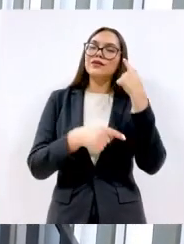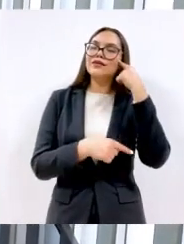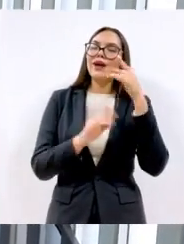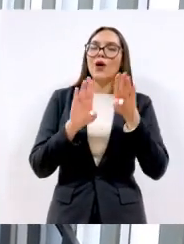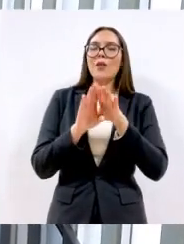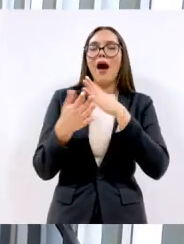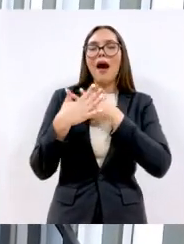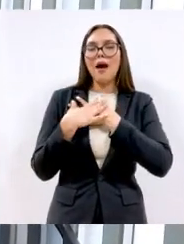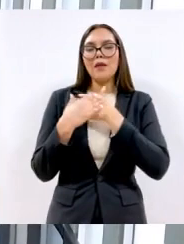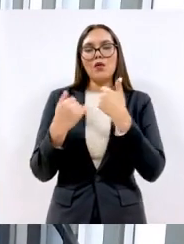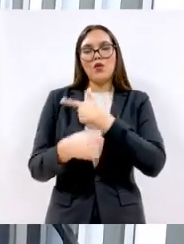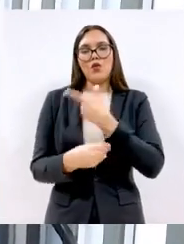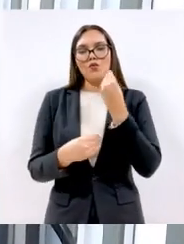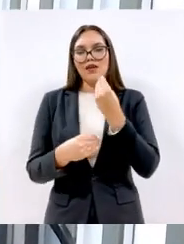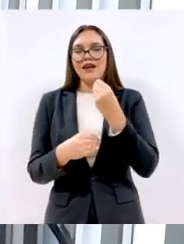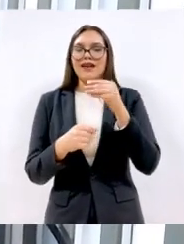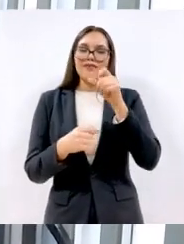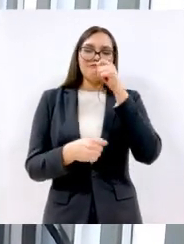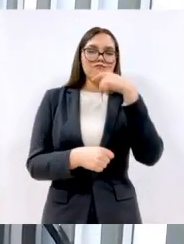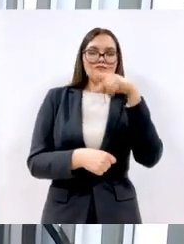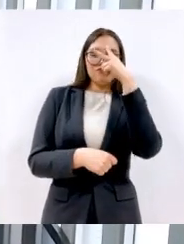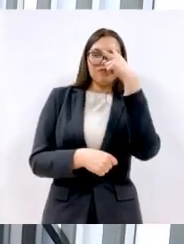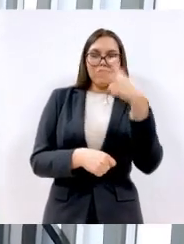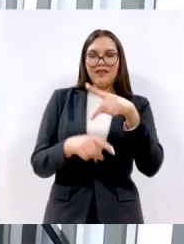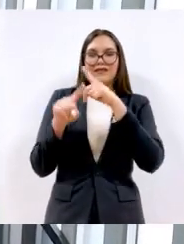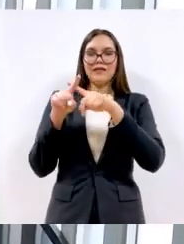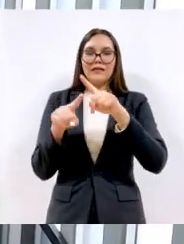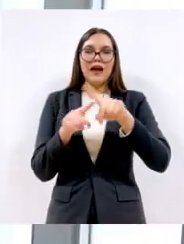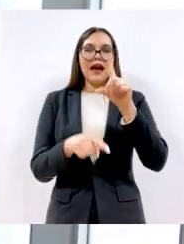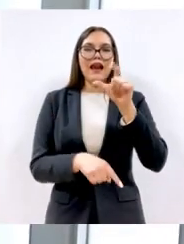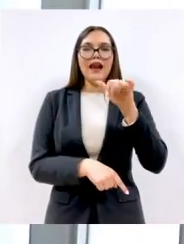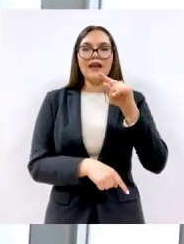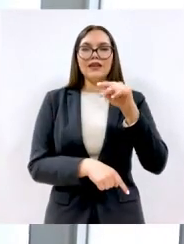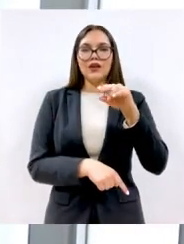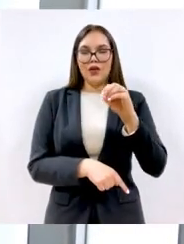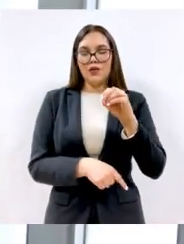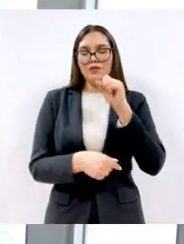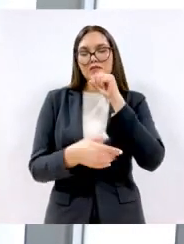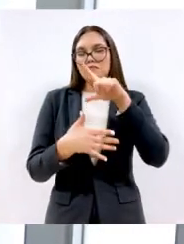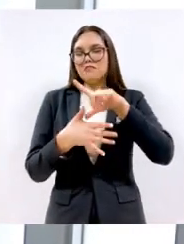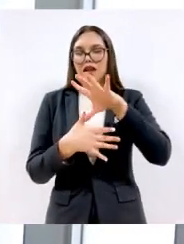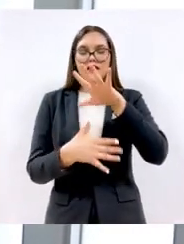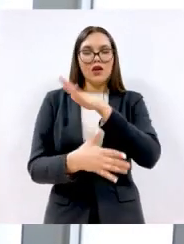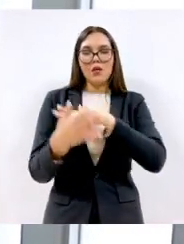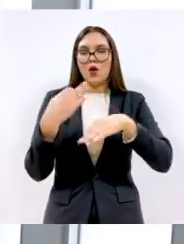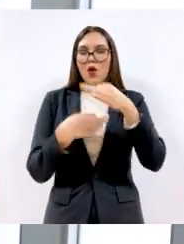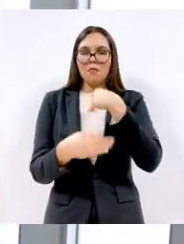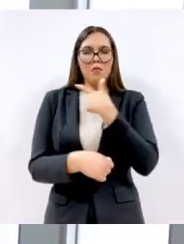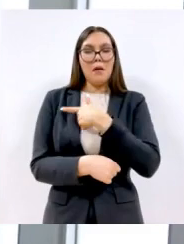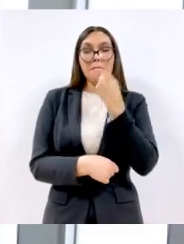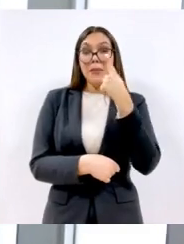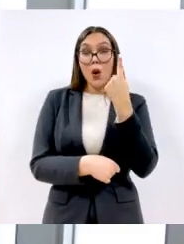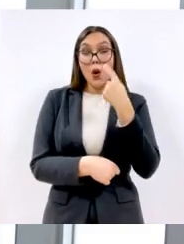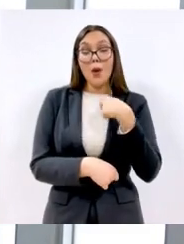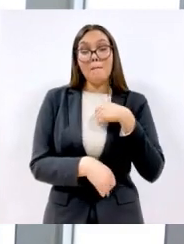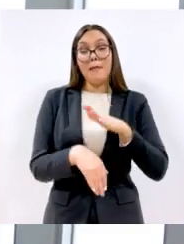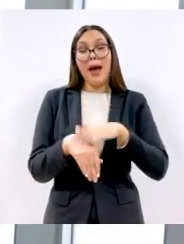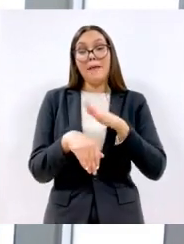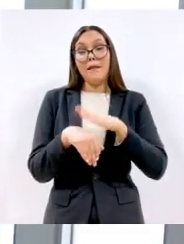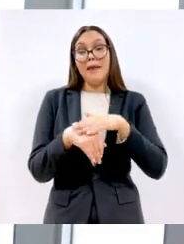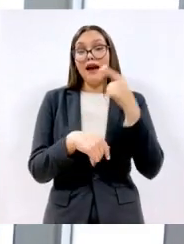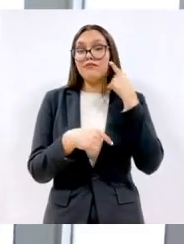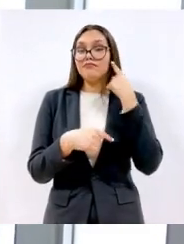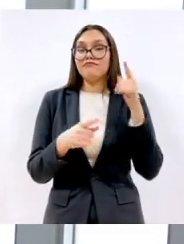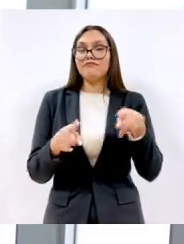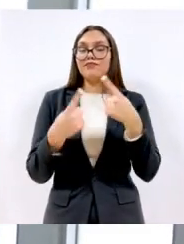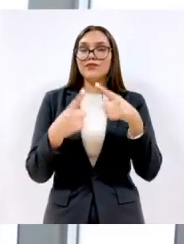música romántica y la música latinoamericana. Digo, nuevamente repito, me gusta todo, pero la